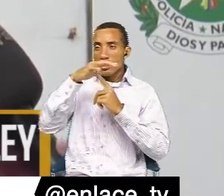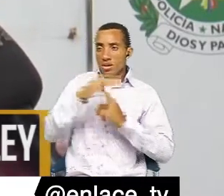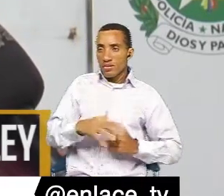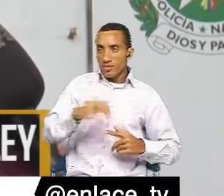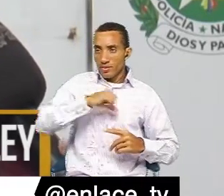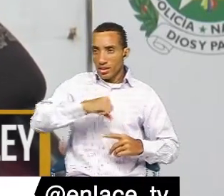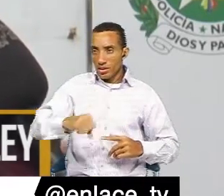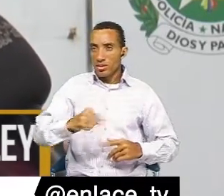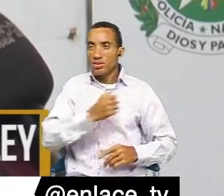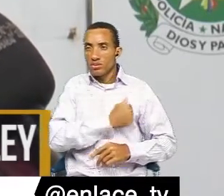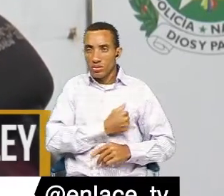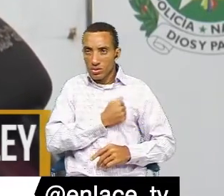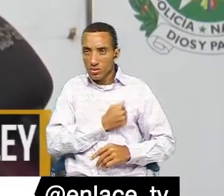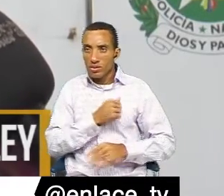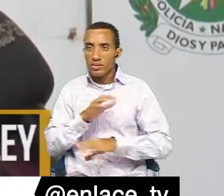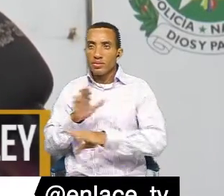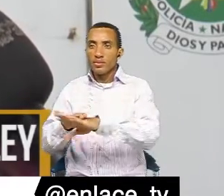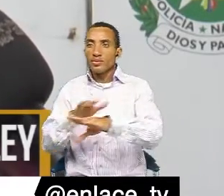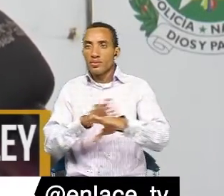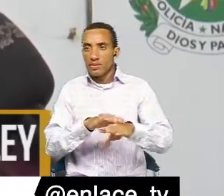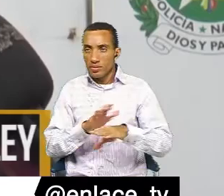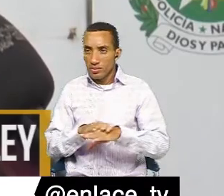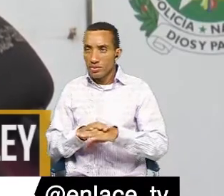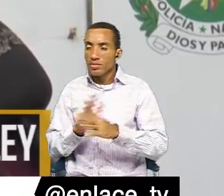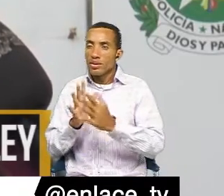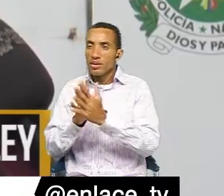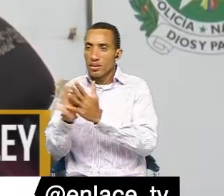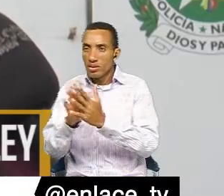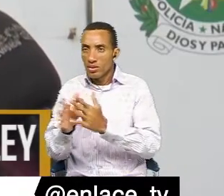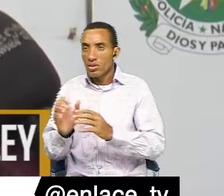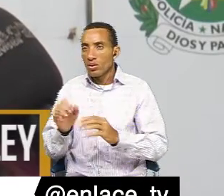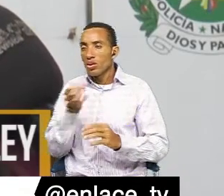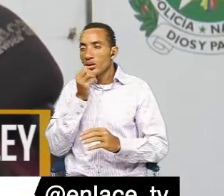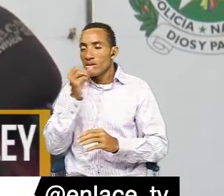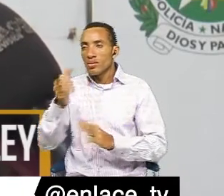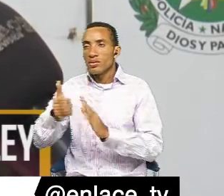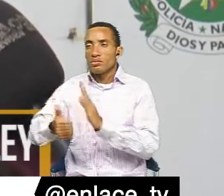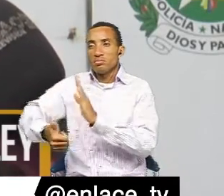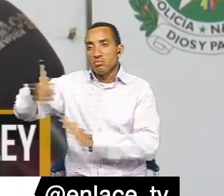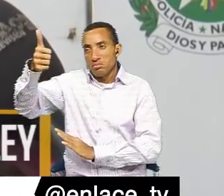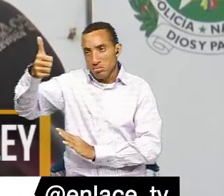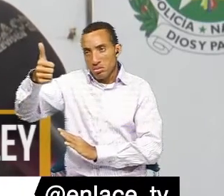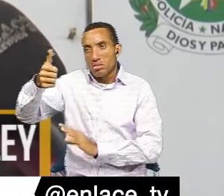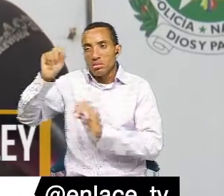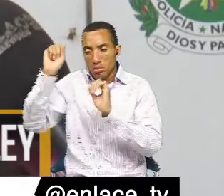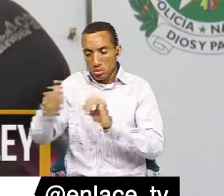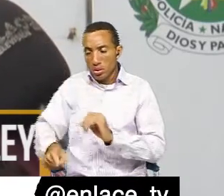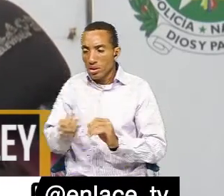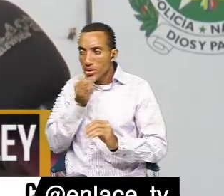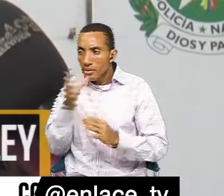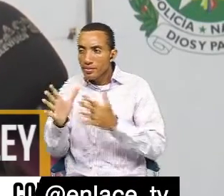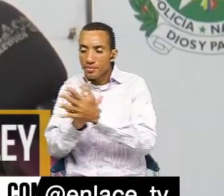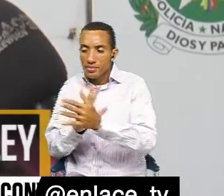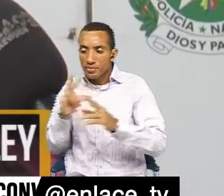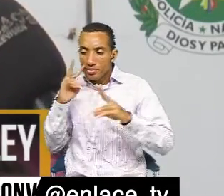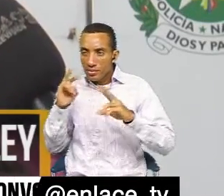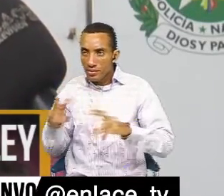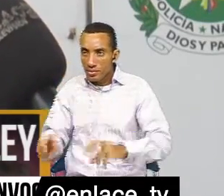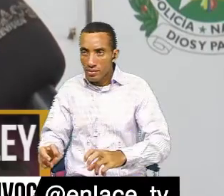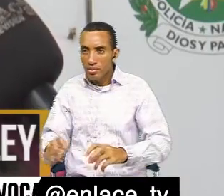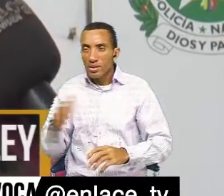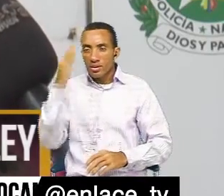favor, ponérnosla en conocimiento lo antes posible o de las autoridades competentes para que se realicen las averiguaciones, pero tenemos